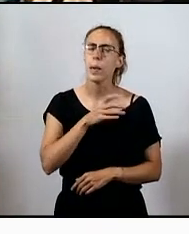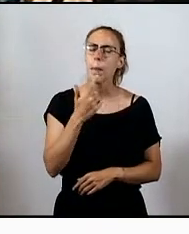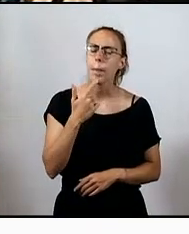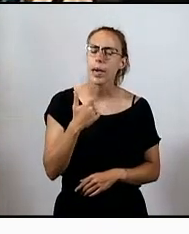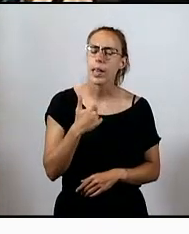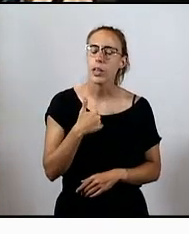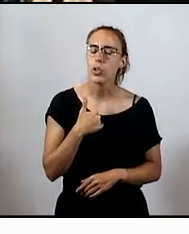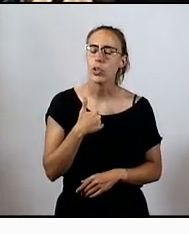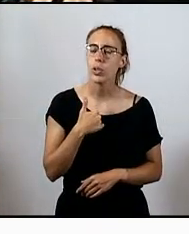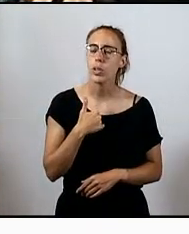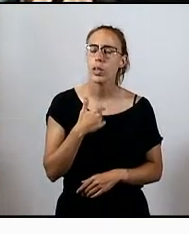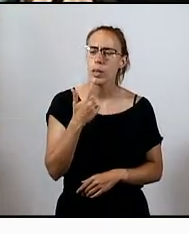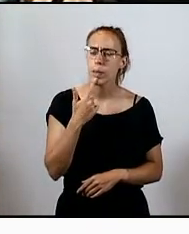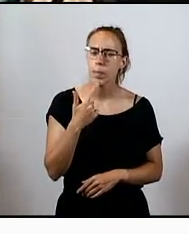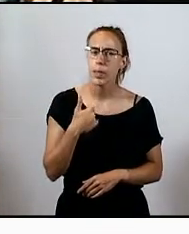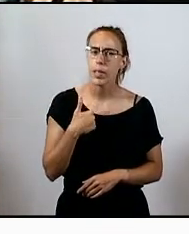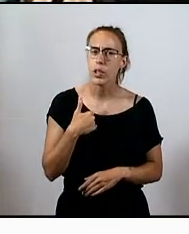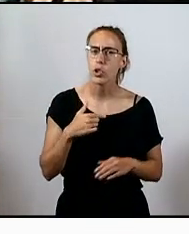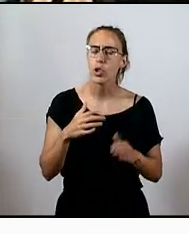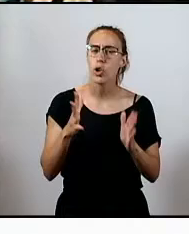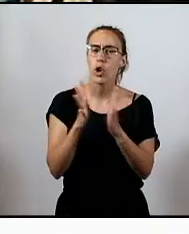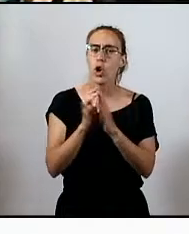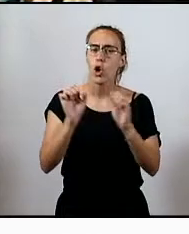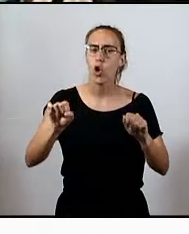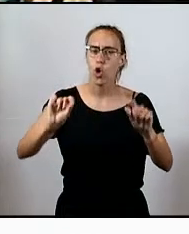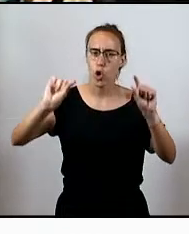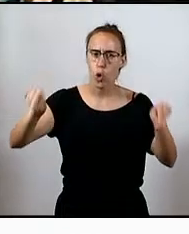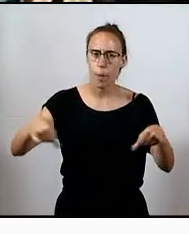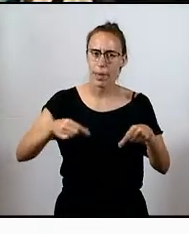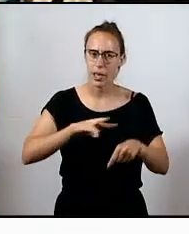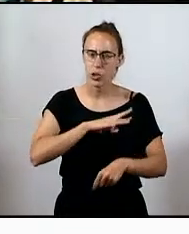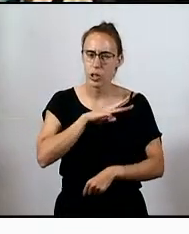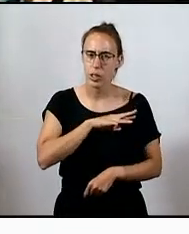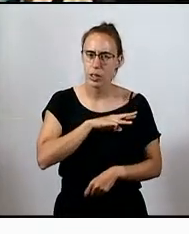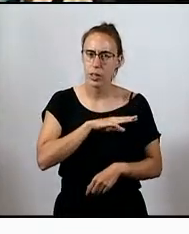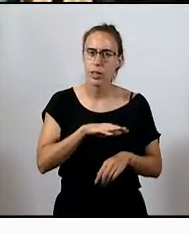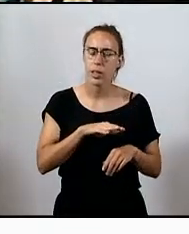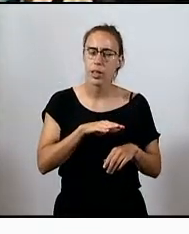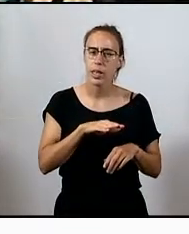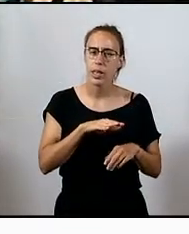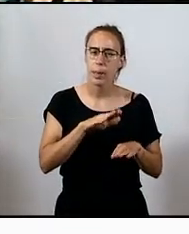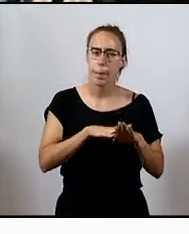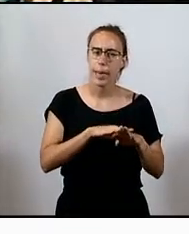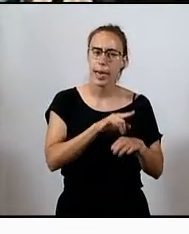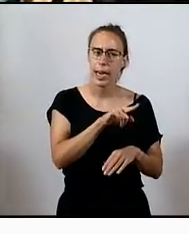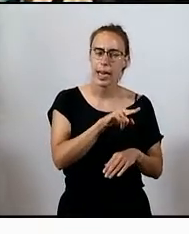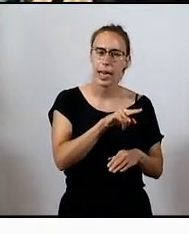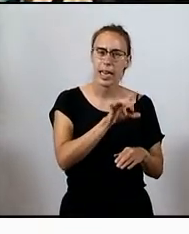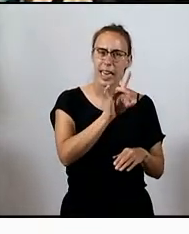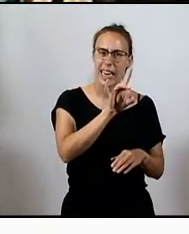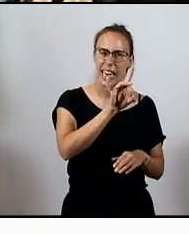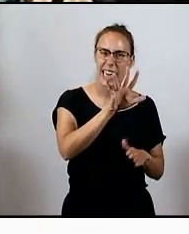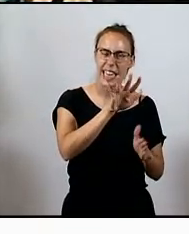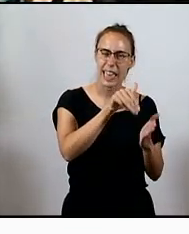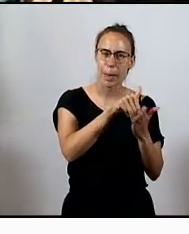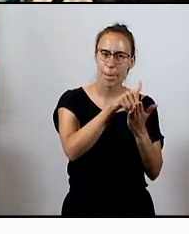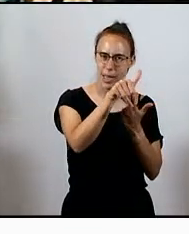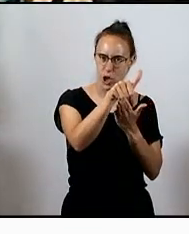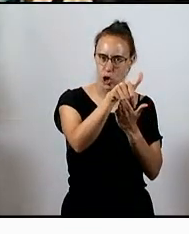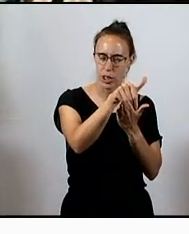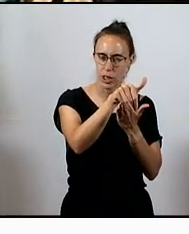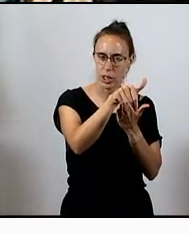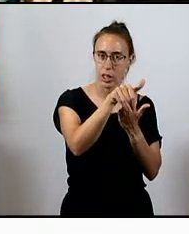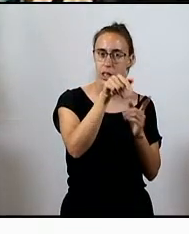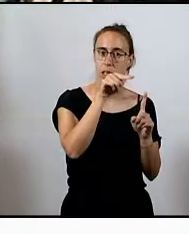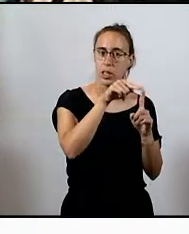Nos ha dicho que han firmado un convenio con el SEPE para que el SEPE aporte 15 millones para un plan especial de empleo.